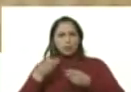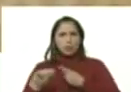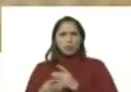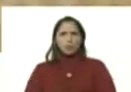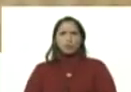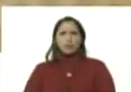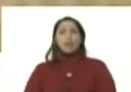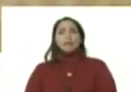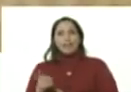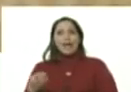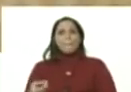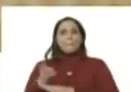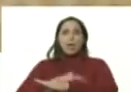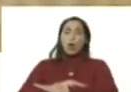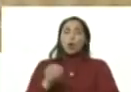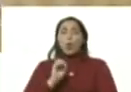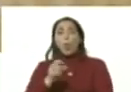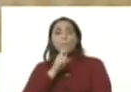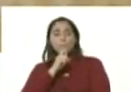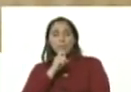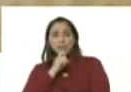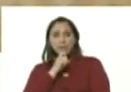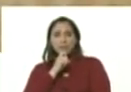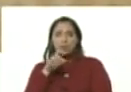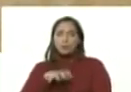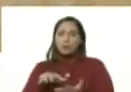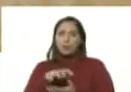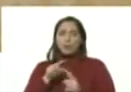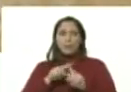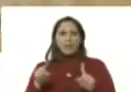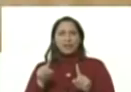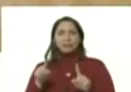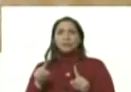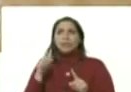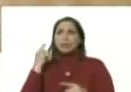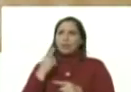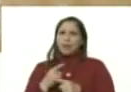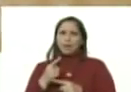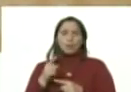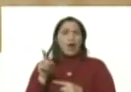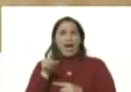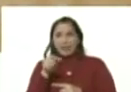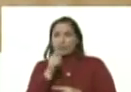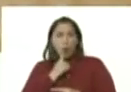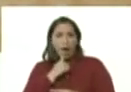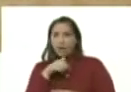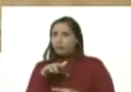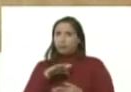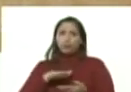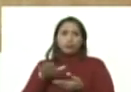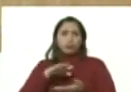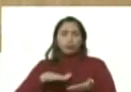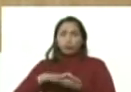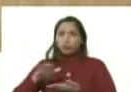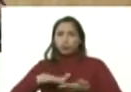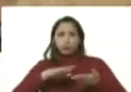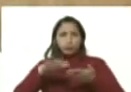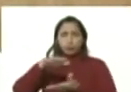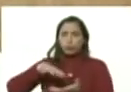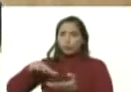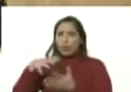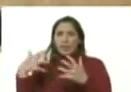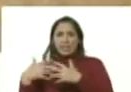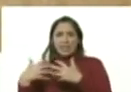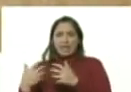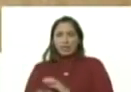difíciles circunstancias, aún en los conflictos, o cómo se solucionan las guerras, cómo se organizan las conferencias de paz, si no es